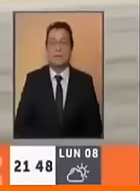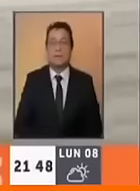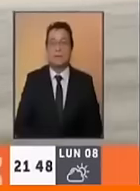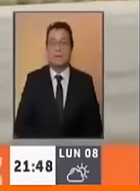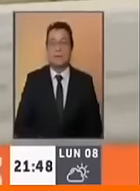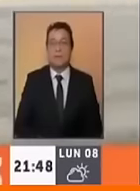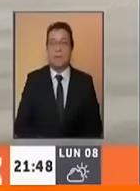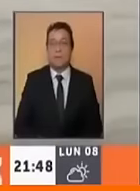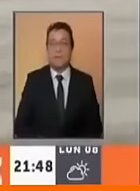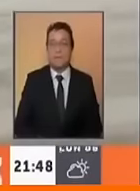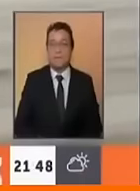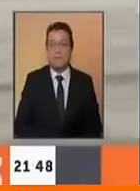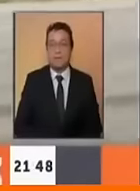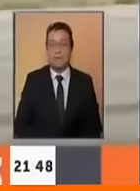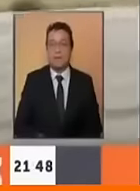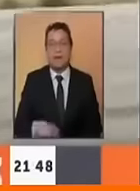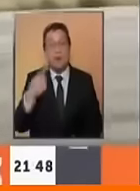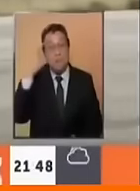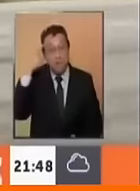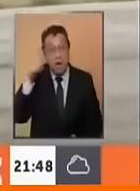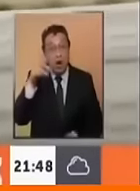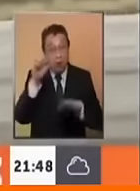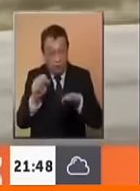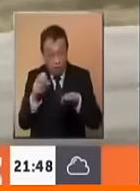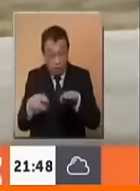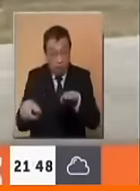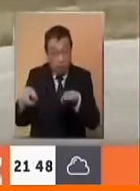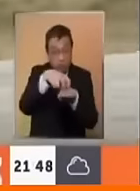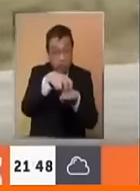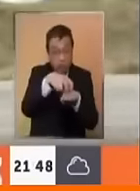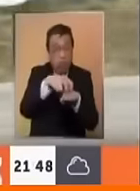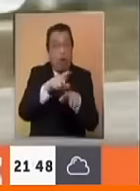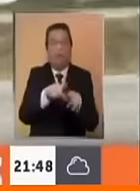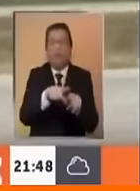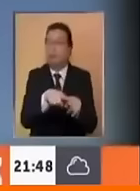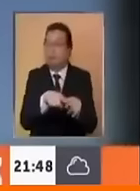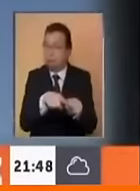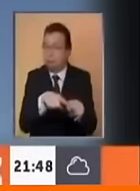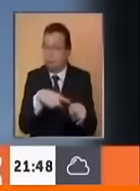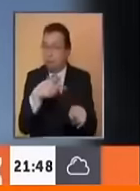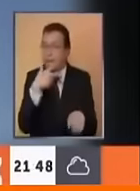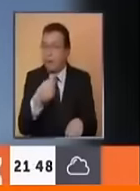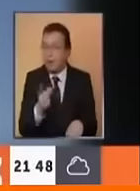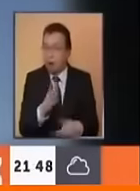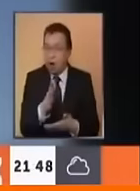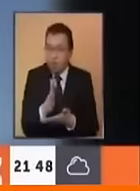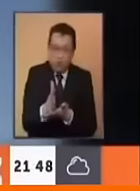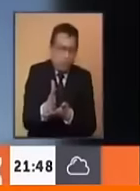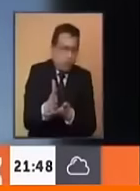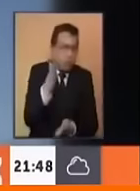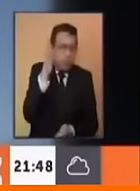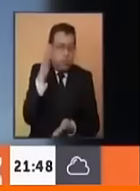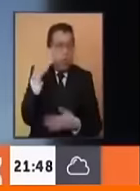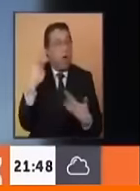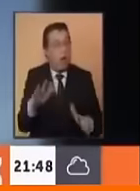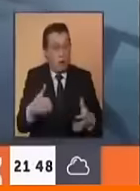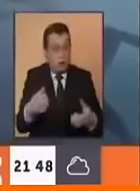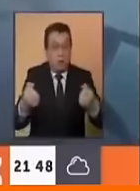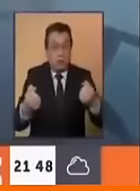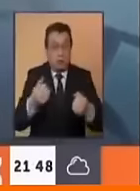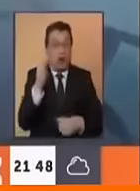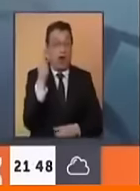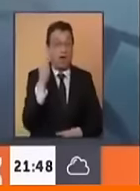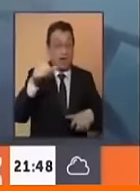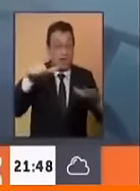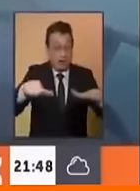objetivo. Pero para llegar ahí, todavía queda bastante camino. La exigencia para quienes aspiran a pilotar un F-16 en